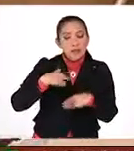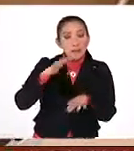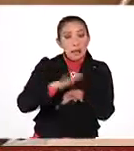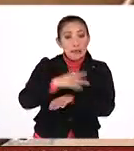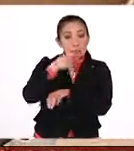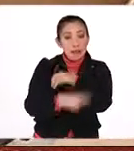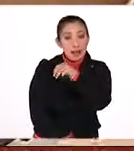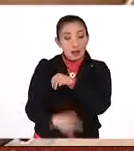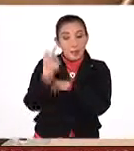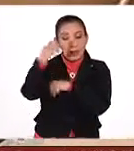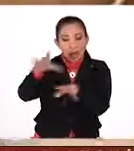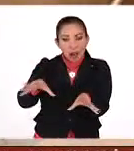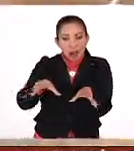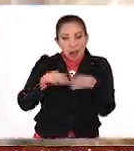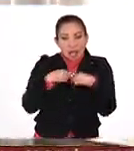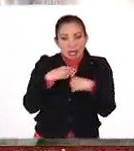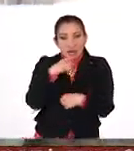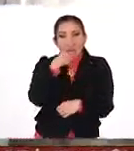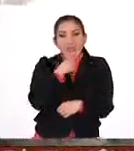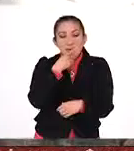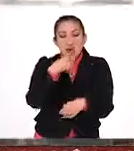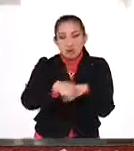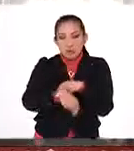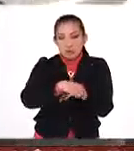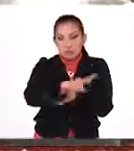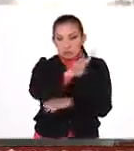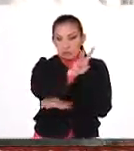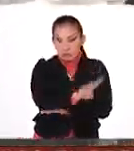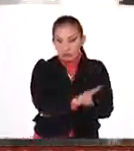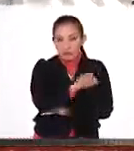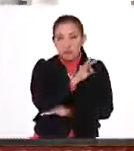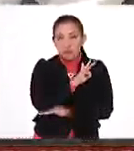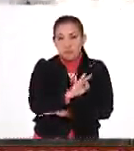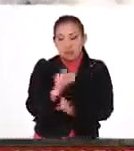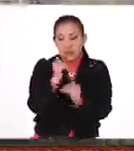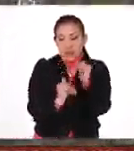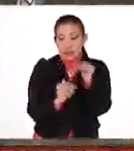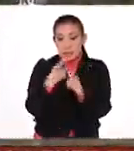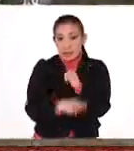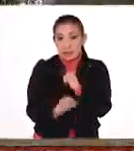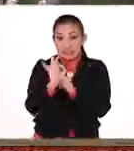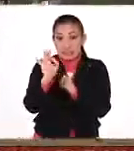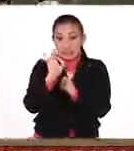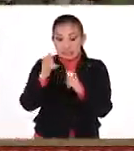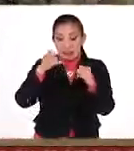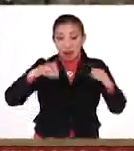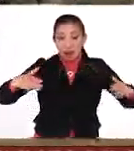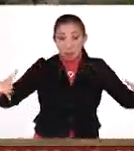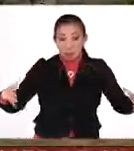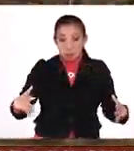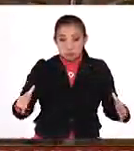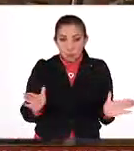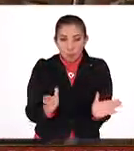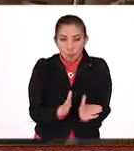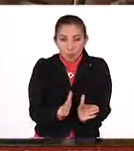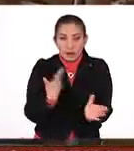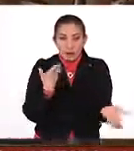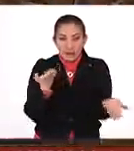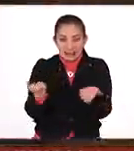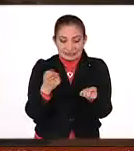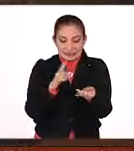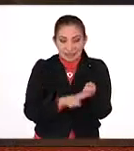mayor riesgo a contraer diabetes tipo 2 podían reducir el riesgo si bajaban de peso realizaban